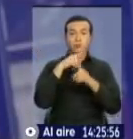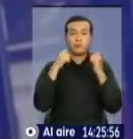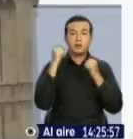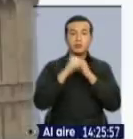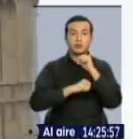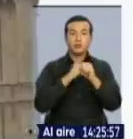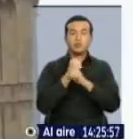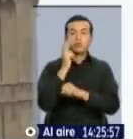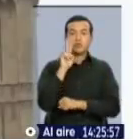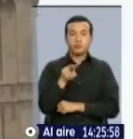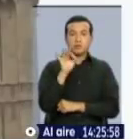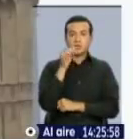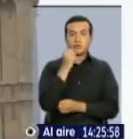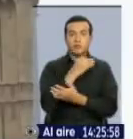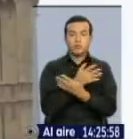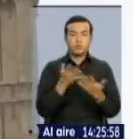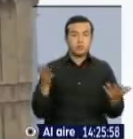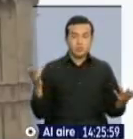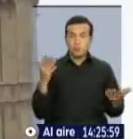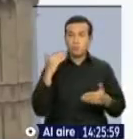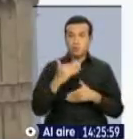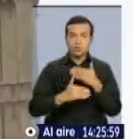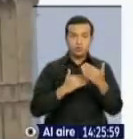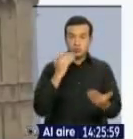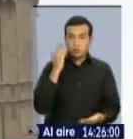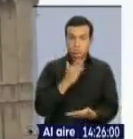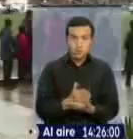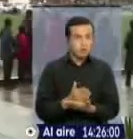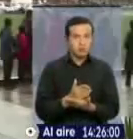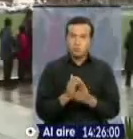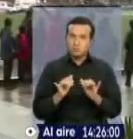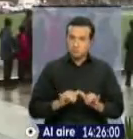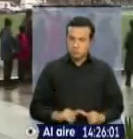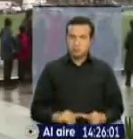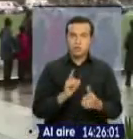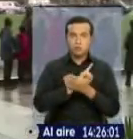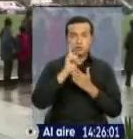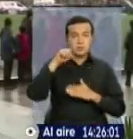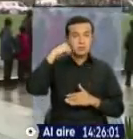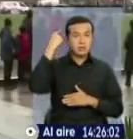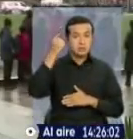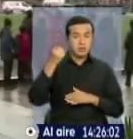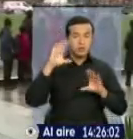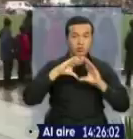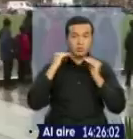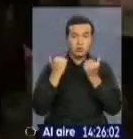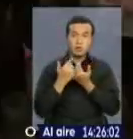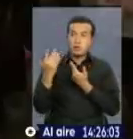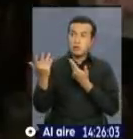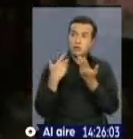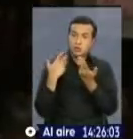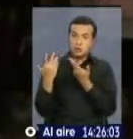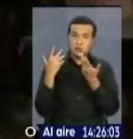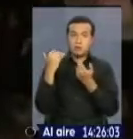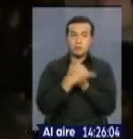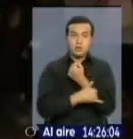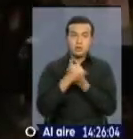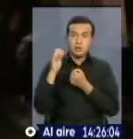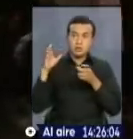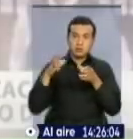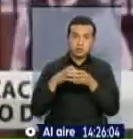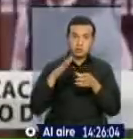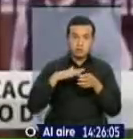de 2019 y dijo que no permitirá que este proceso sea bloqueado. La próxima semana los comités entrarán en negociación con el resto de países del